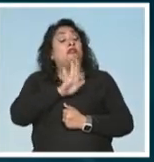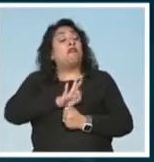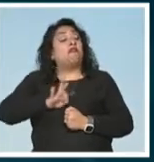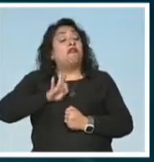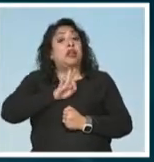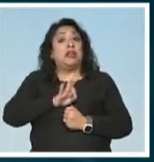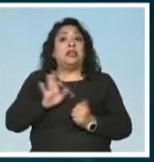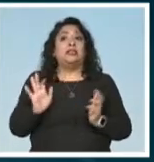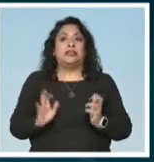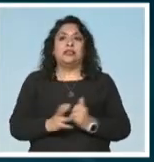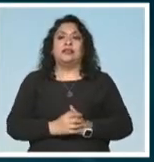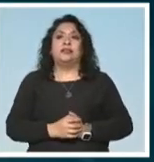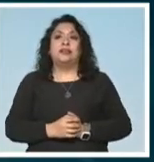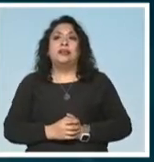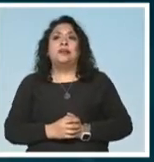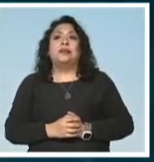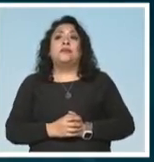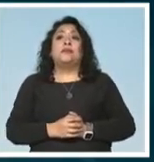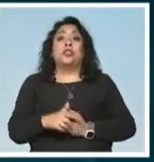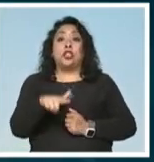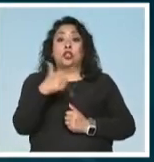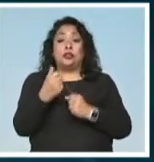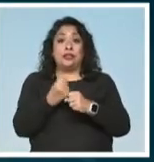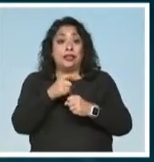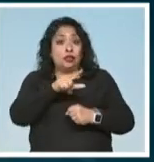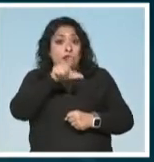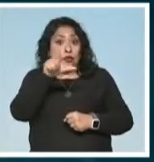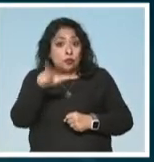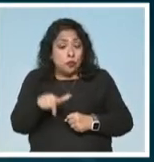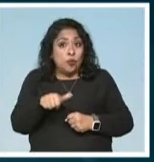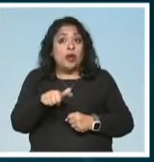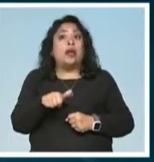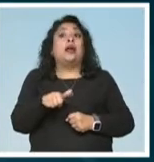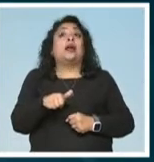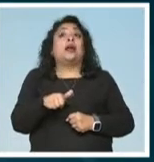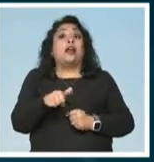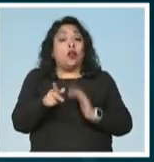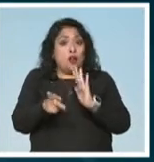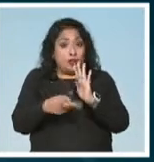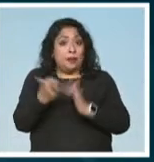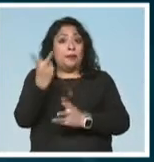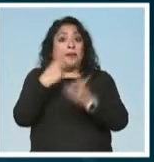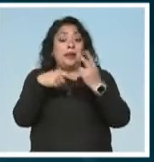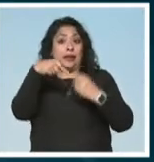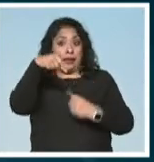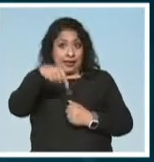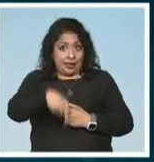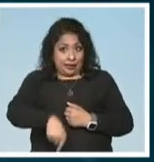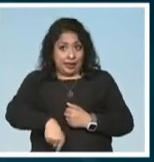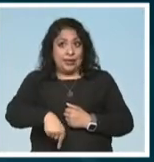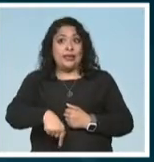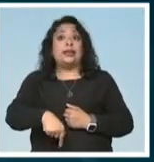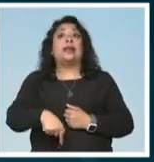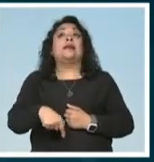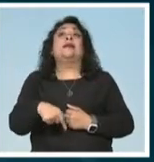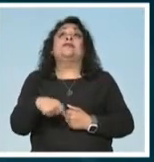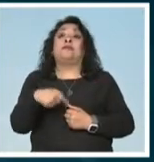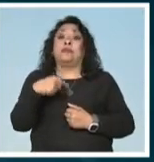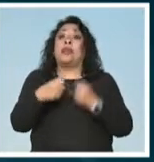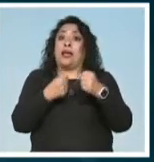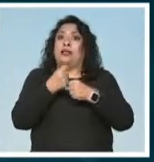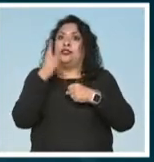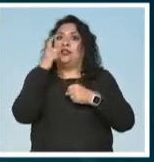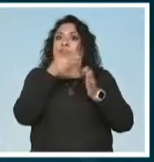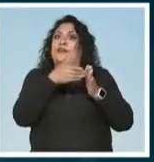feliz después de 12 años de poder volver aquí, después años difíciles para